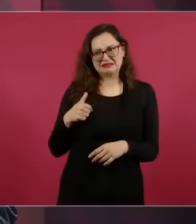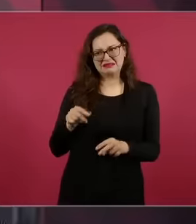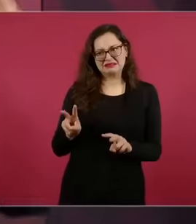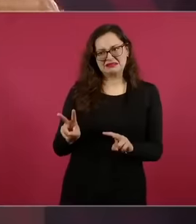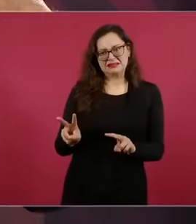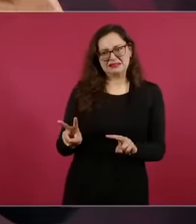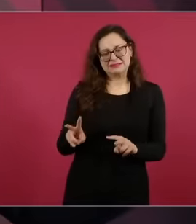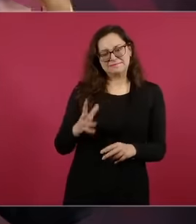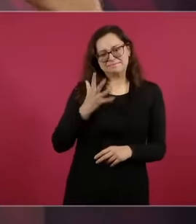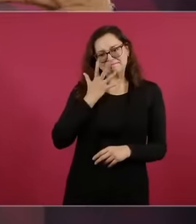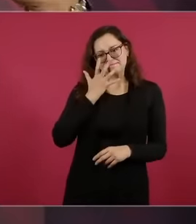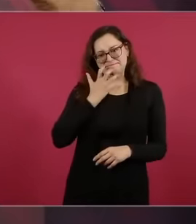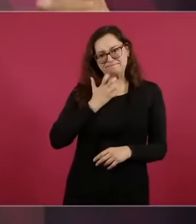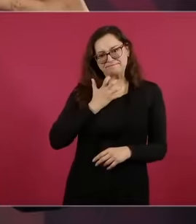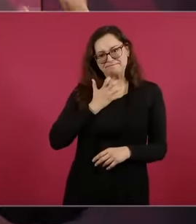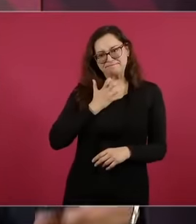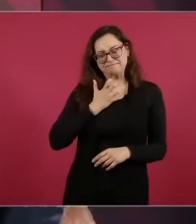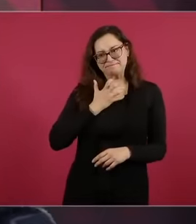Claro,